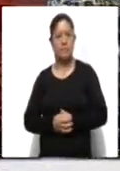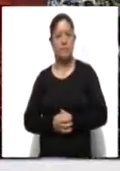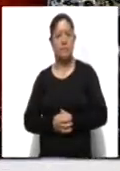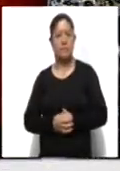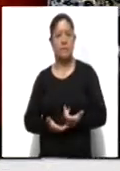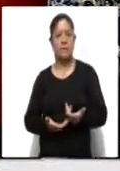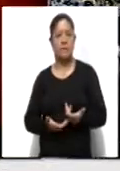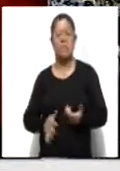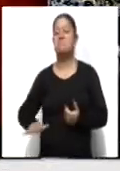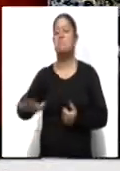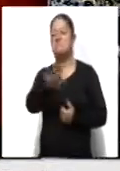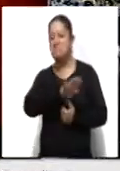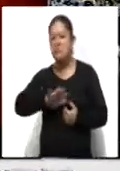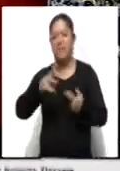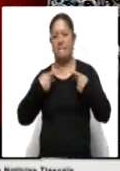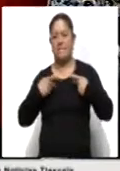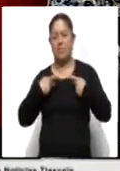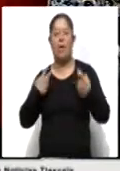de quienes lo habitan, ¿no?